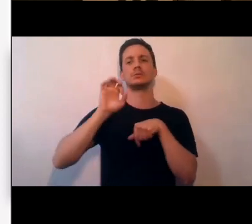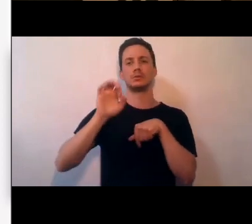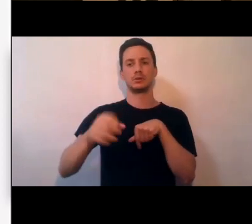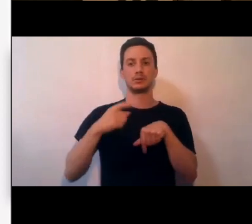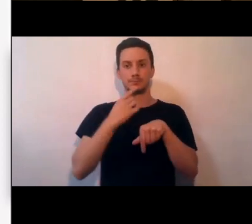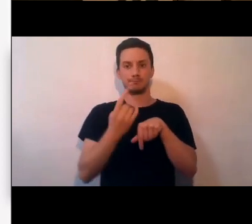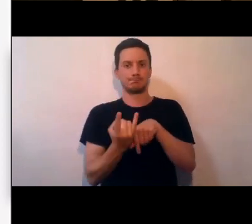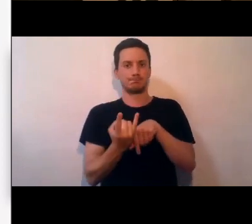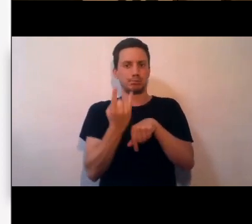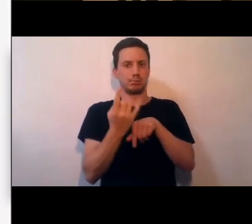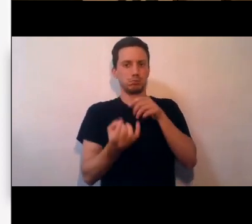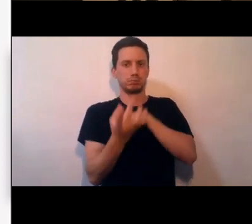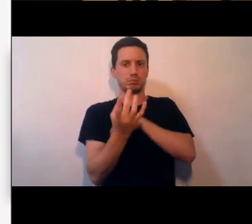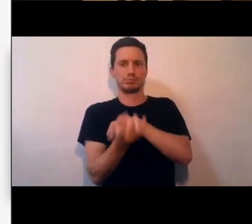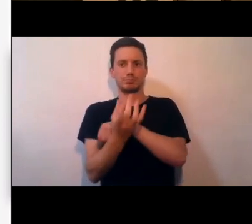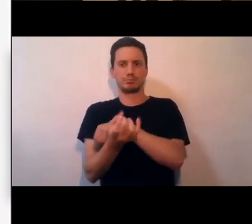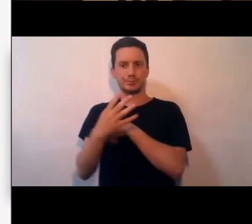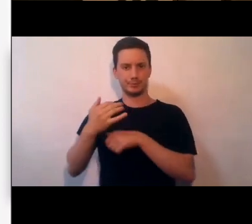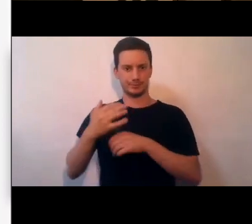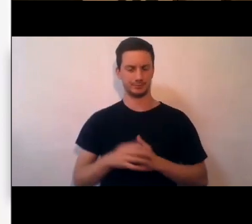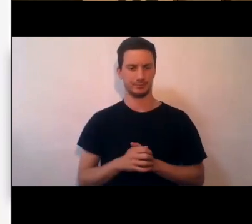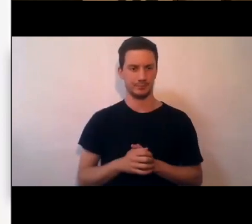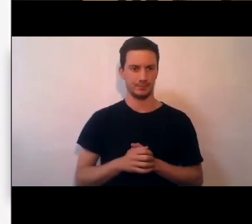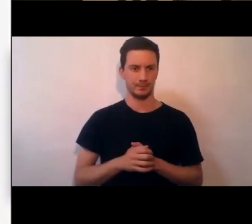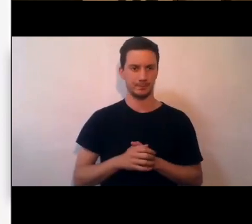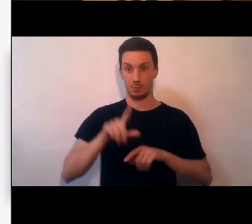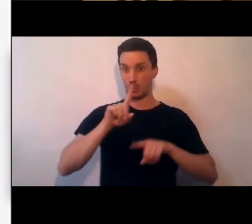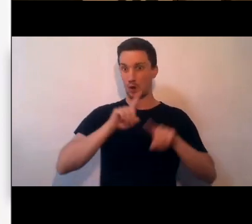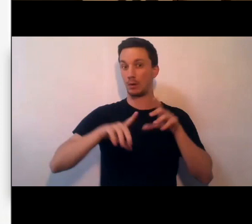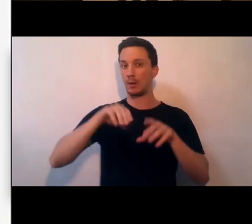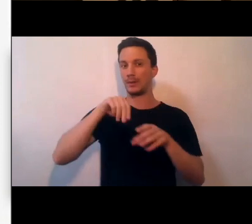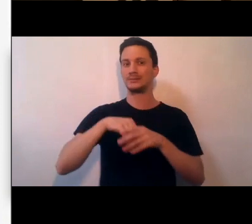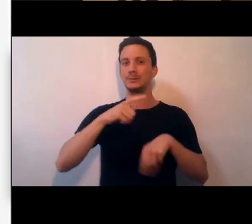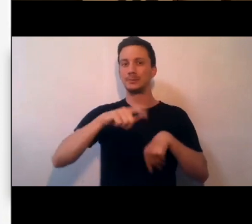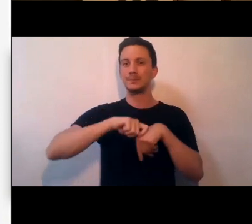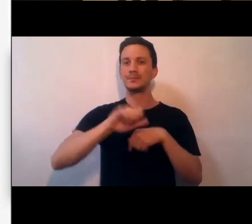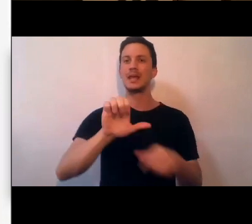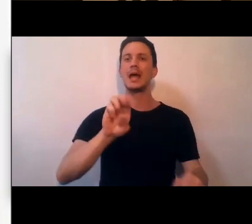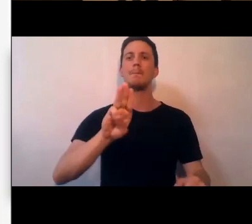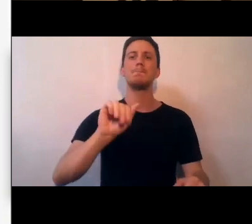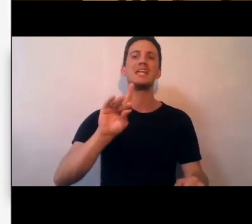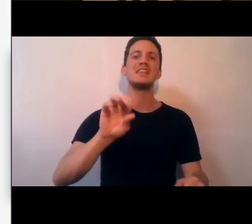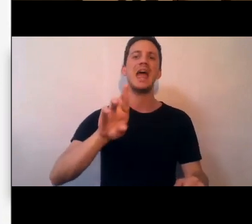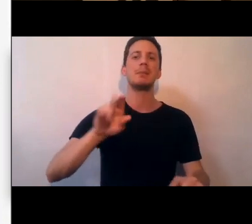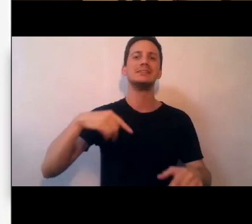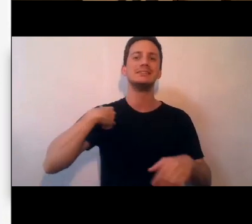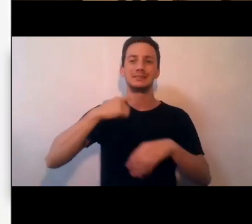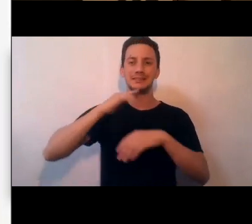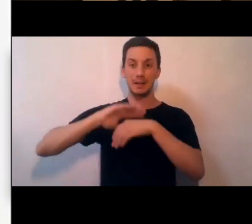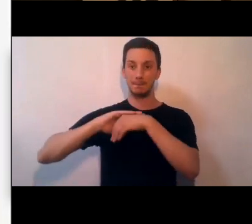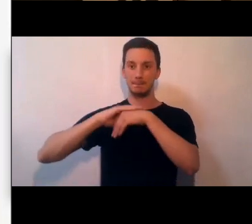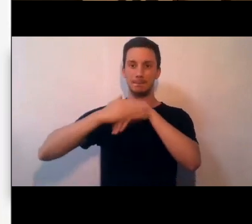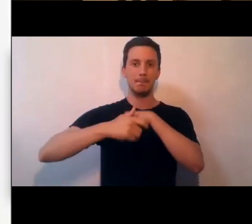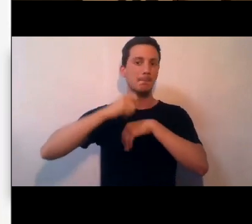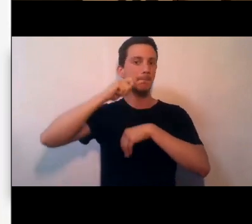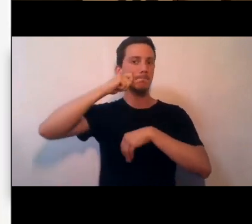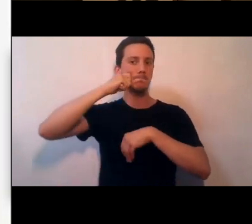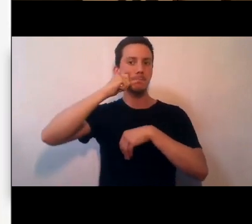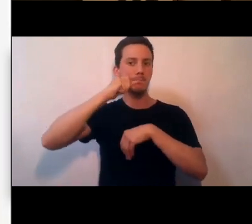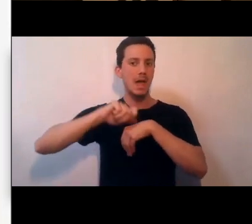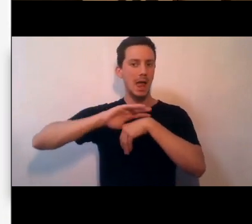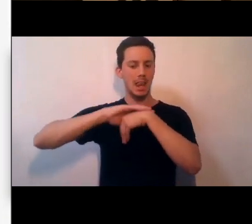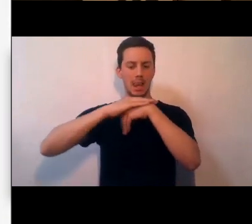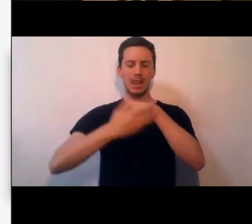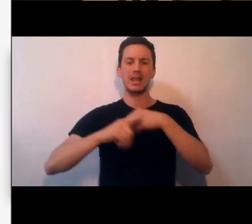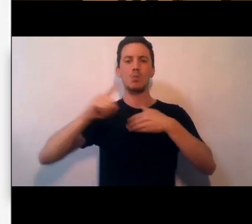alterada. Aquí veis el símil de la epidermis. La epidermis es la capa superficial de la piel y es como si fuera una pared de